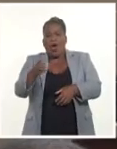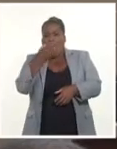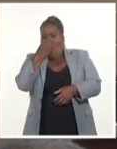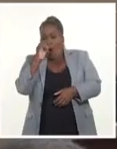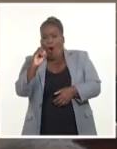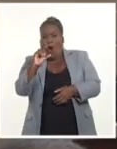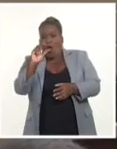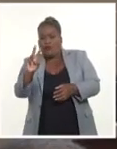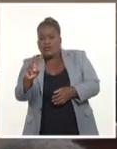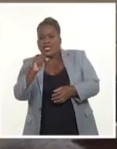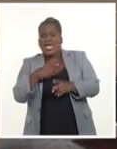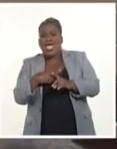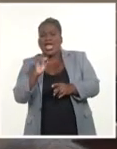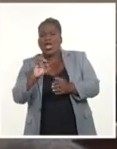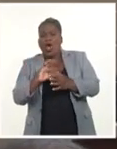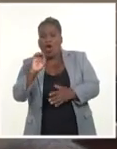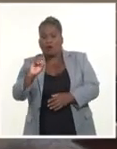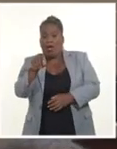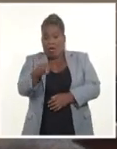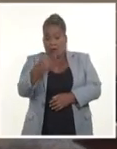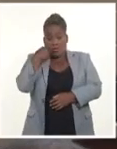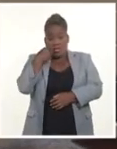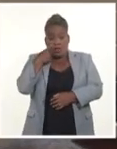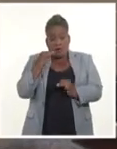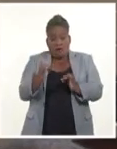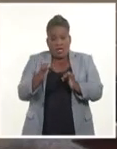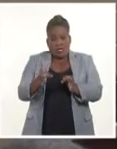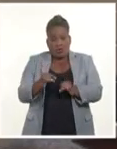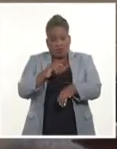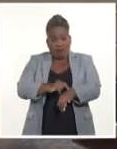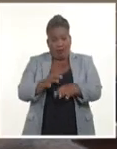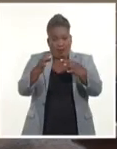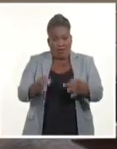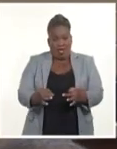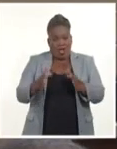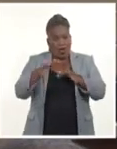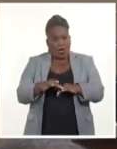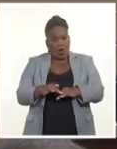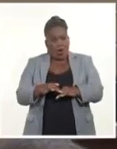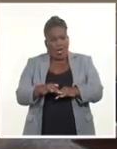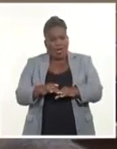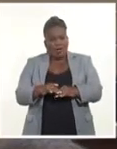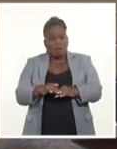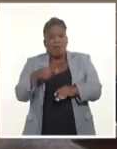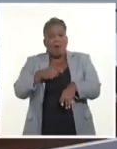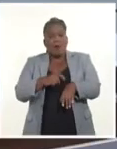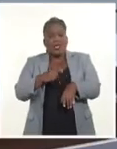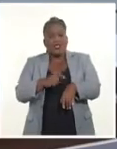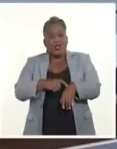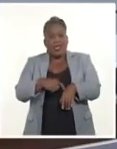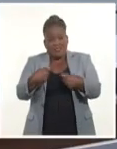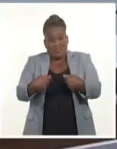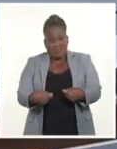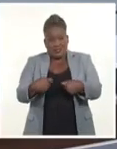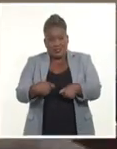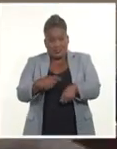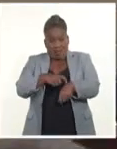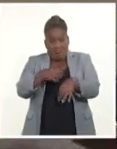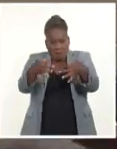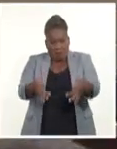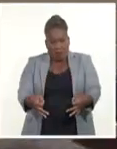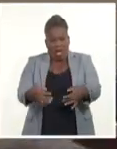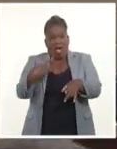evaluación de datos en tiempo casi real, lo que no hay una conexión para toma de decisión en tiempo real. Otro elemento importante